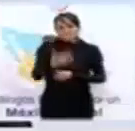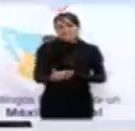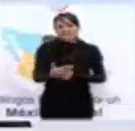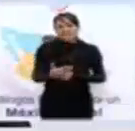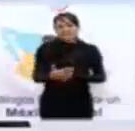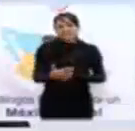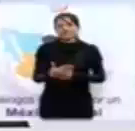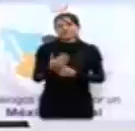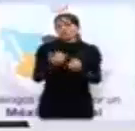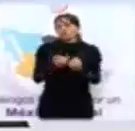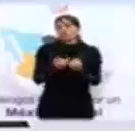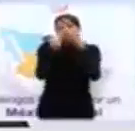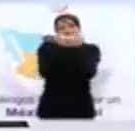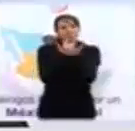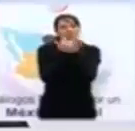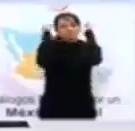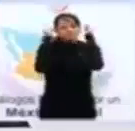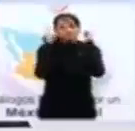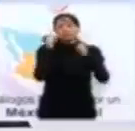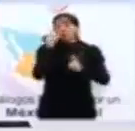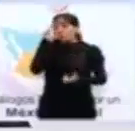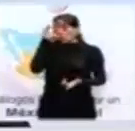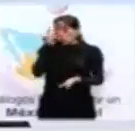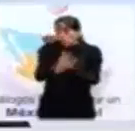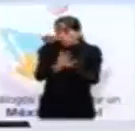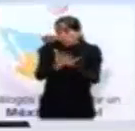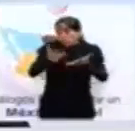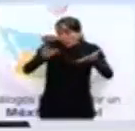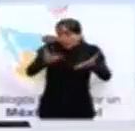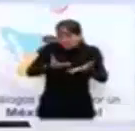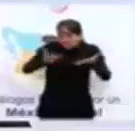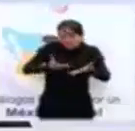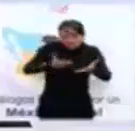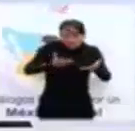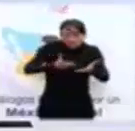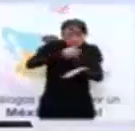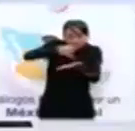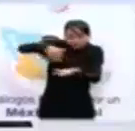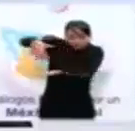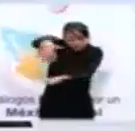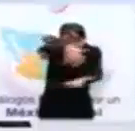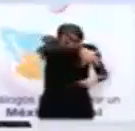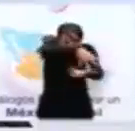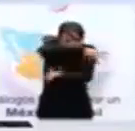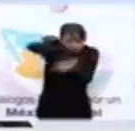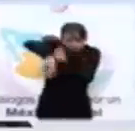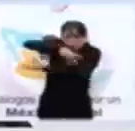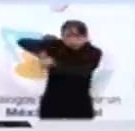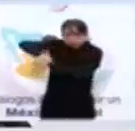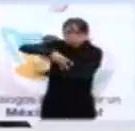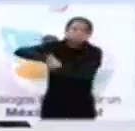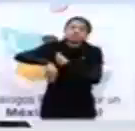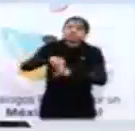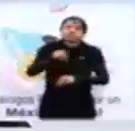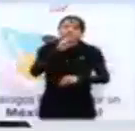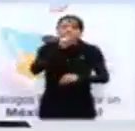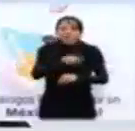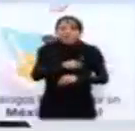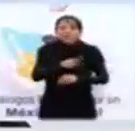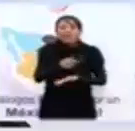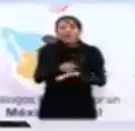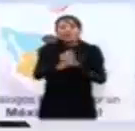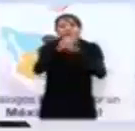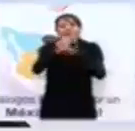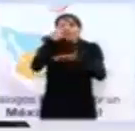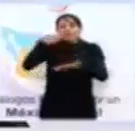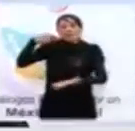de la provisión de los alimentos, y es la independencia que un país puede tener de tener su canasta de alimentos